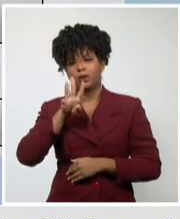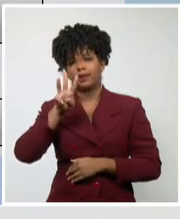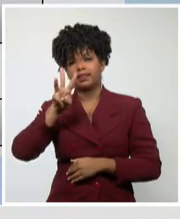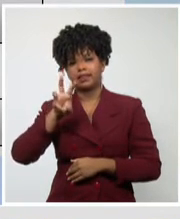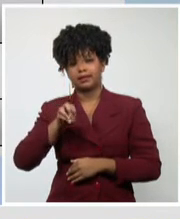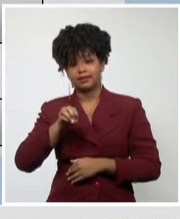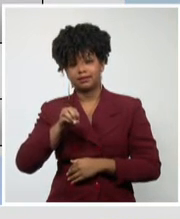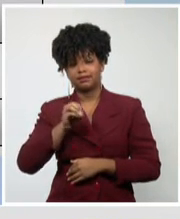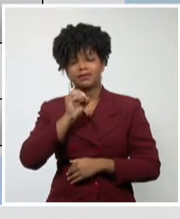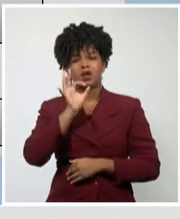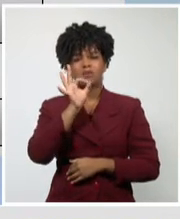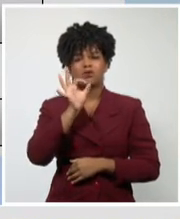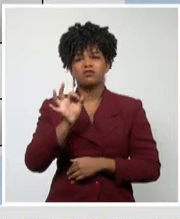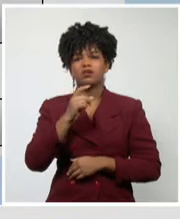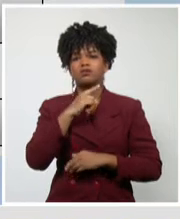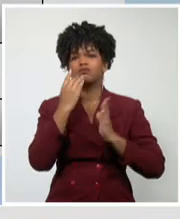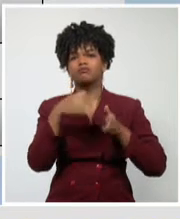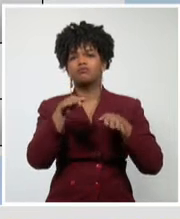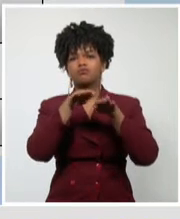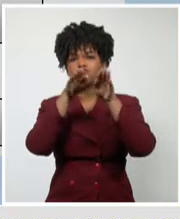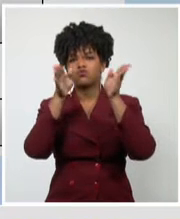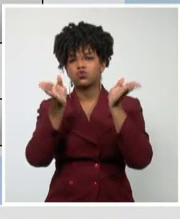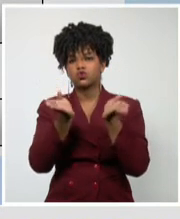letalidad en el mundo de un